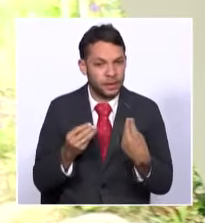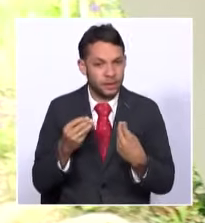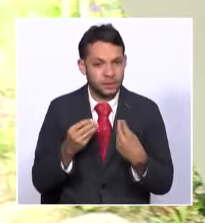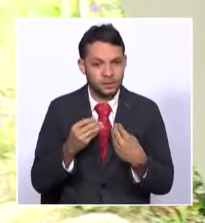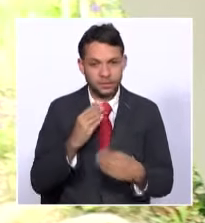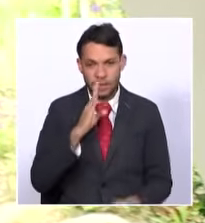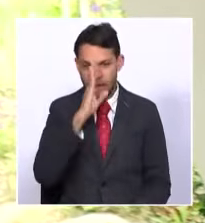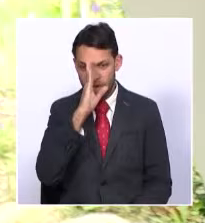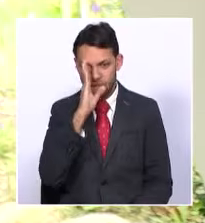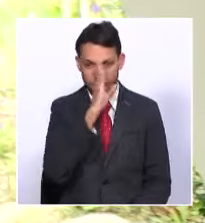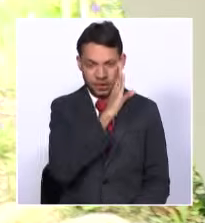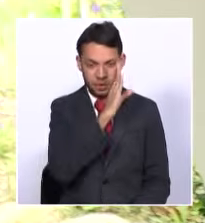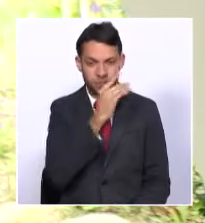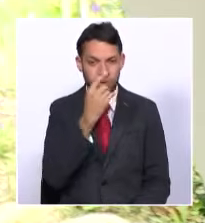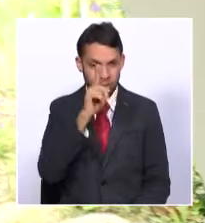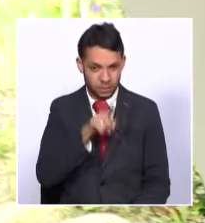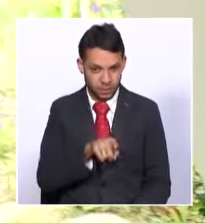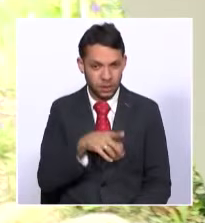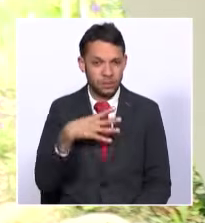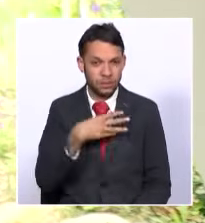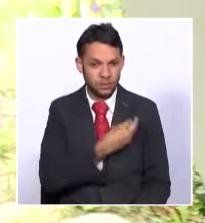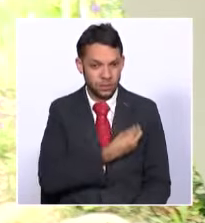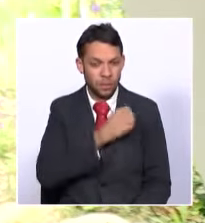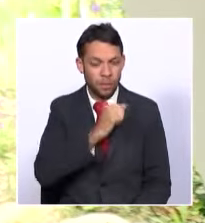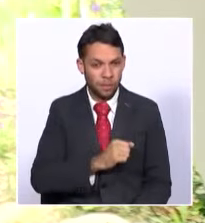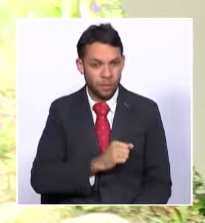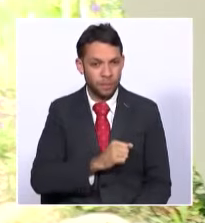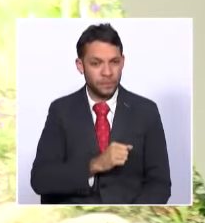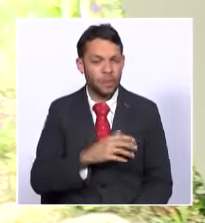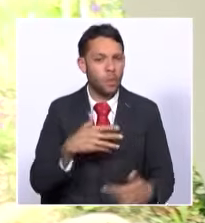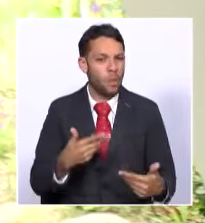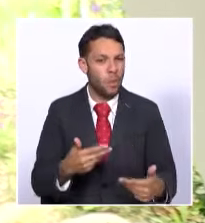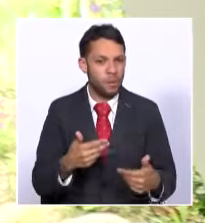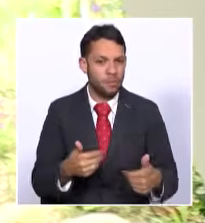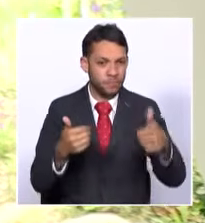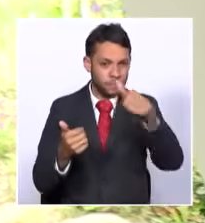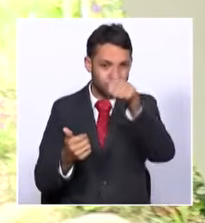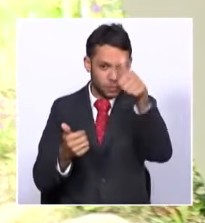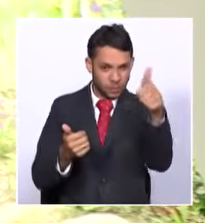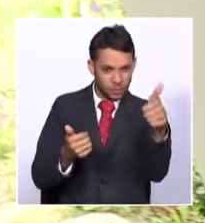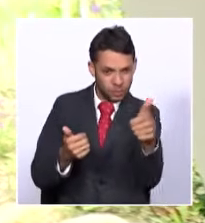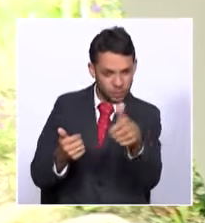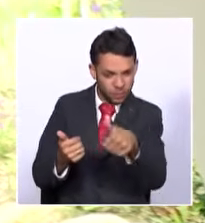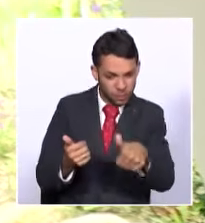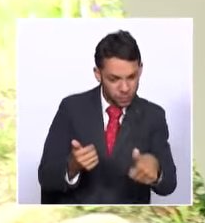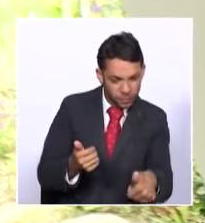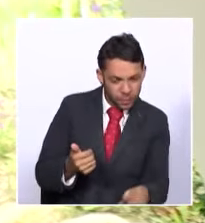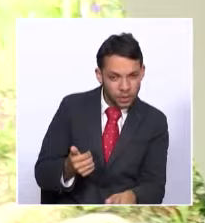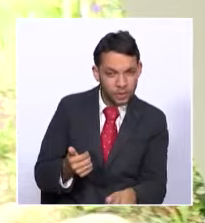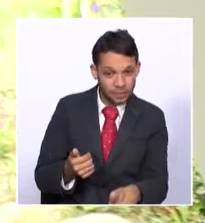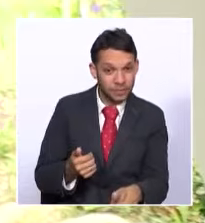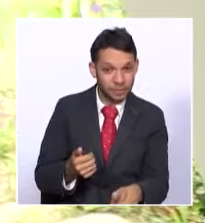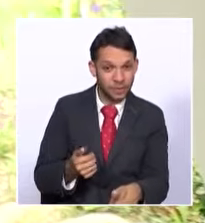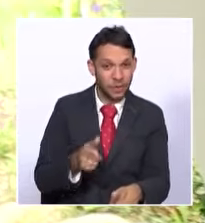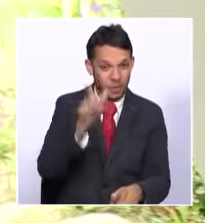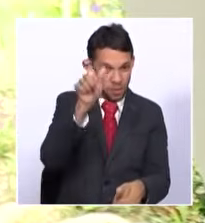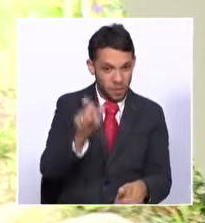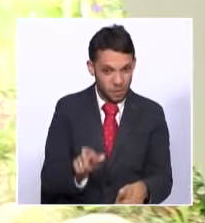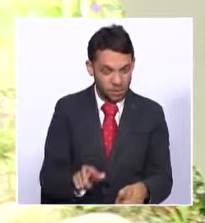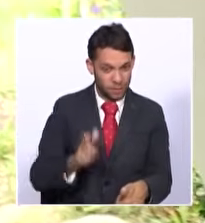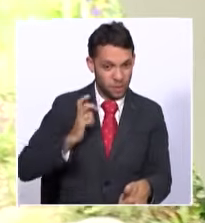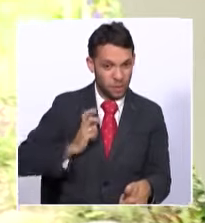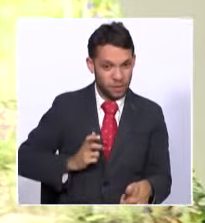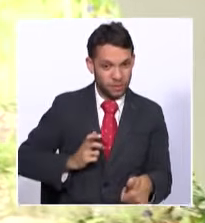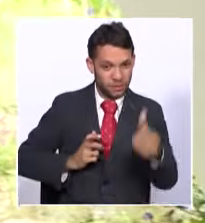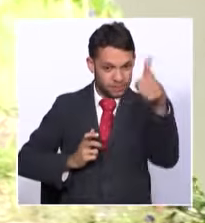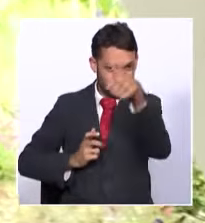lado? Nosotros tenemos unas curvaturas normales vistas de lado, ¿sí? Que es primero hacia